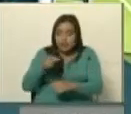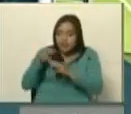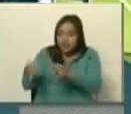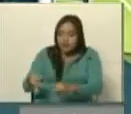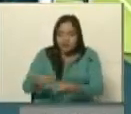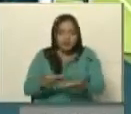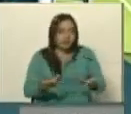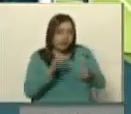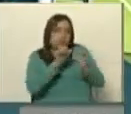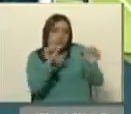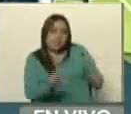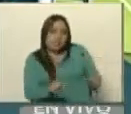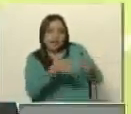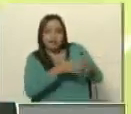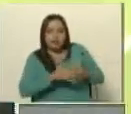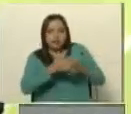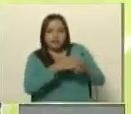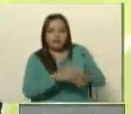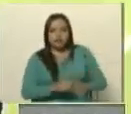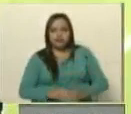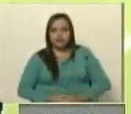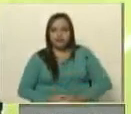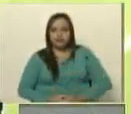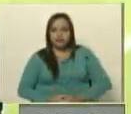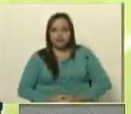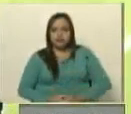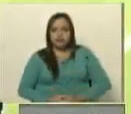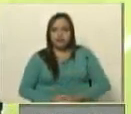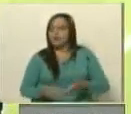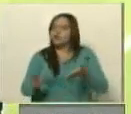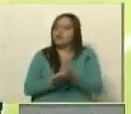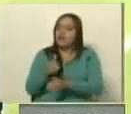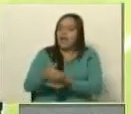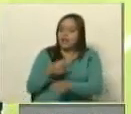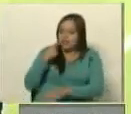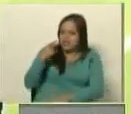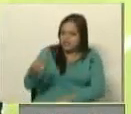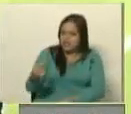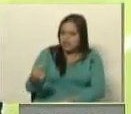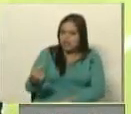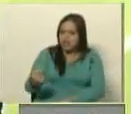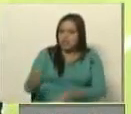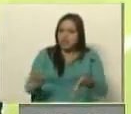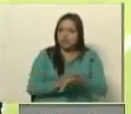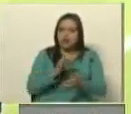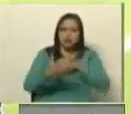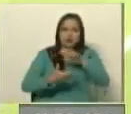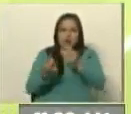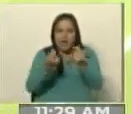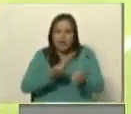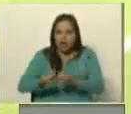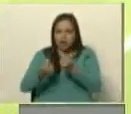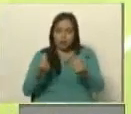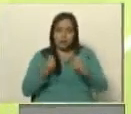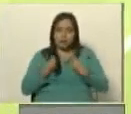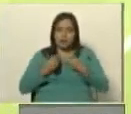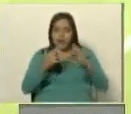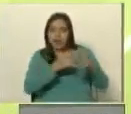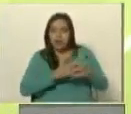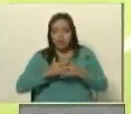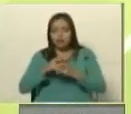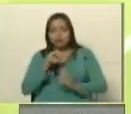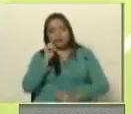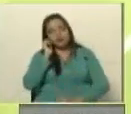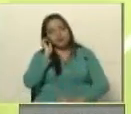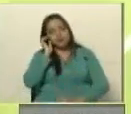¿no? Y ahora yo a todo lo que dices con el tema de la crisis también económica que vive Estados Unidos,